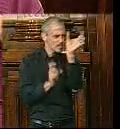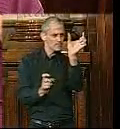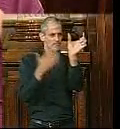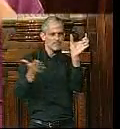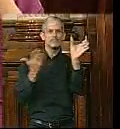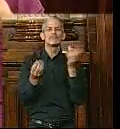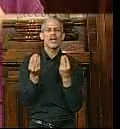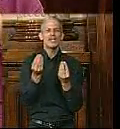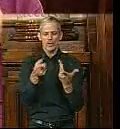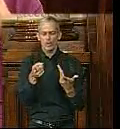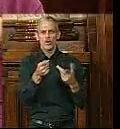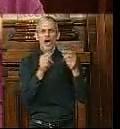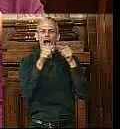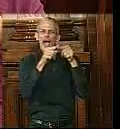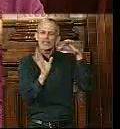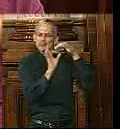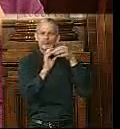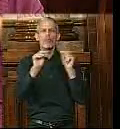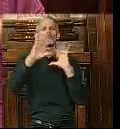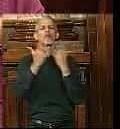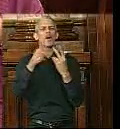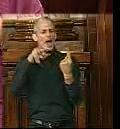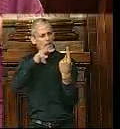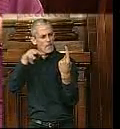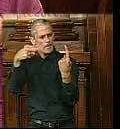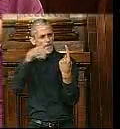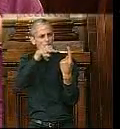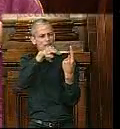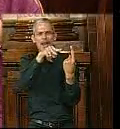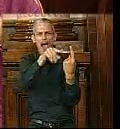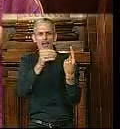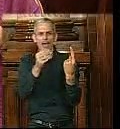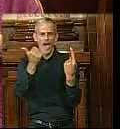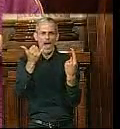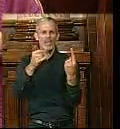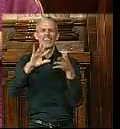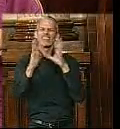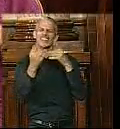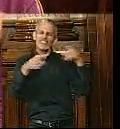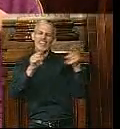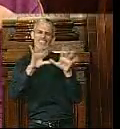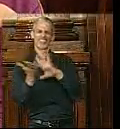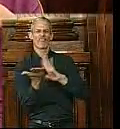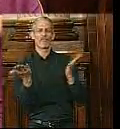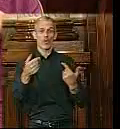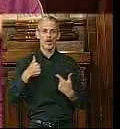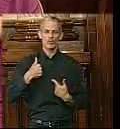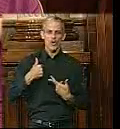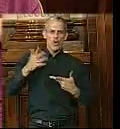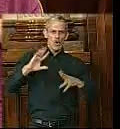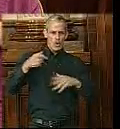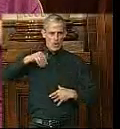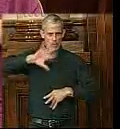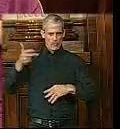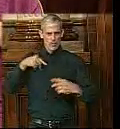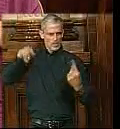sobre estas miradas que están fundadas sobre diferentes perspectivas. Cuando vos fundás tu mirada